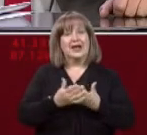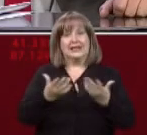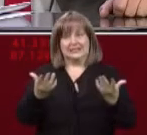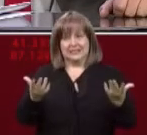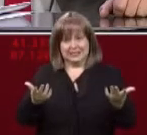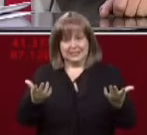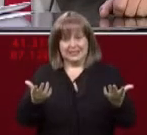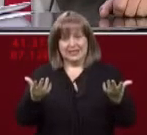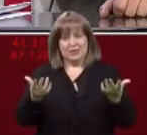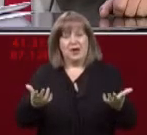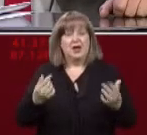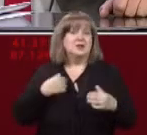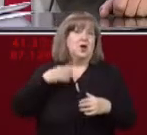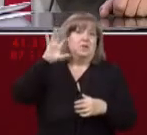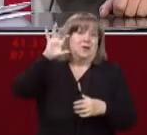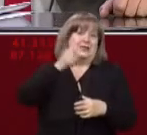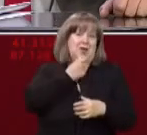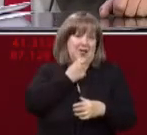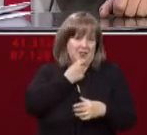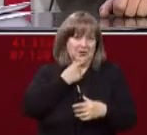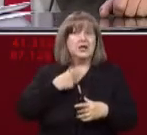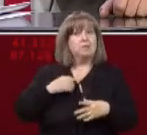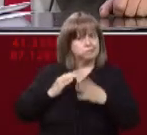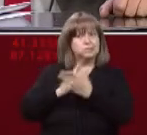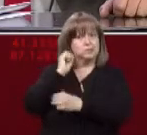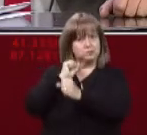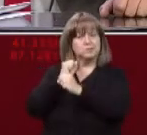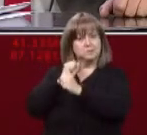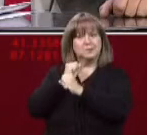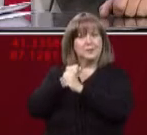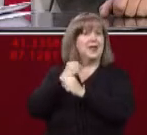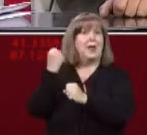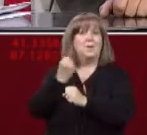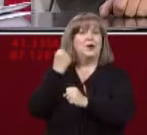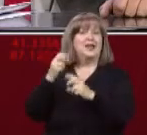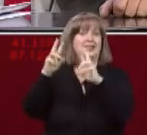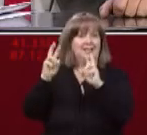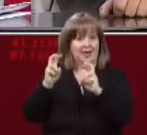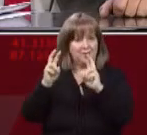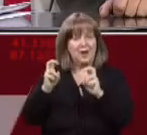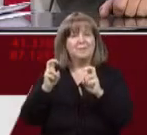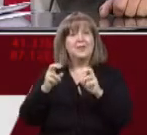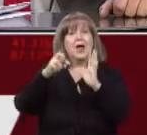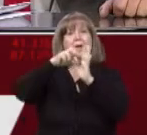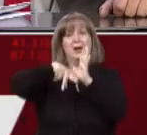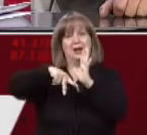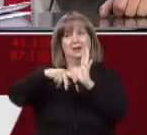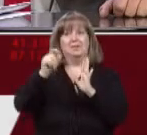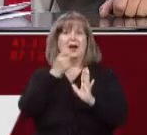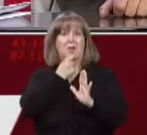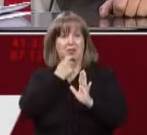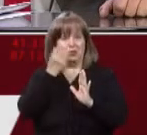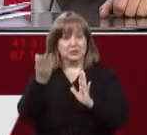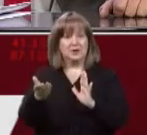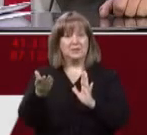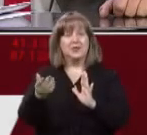En lo provincial, nosotros estamos trabajando en lo más importante, que es trabajar en un plan para la provincia de Mendoza.